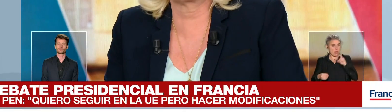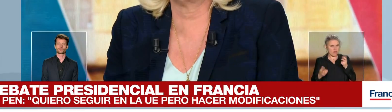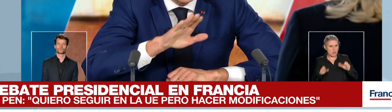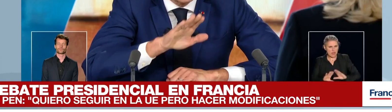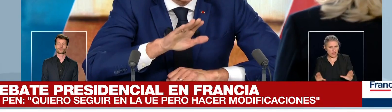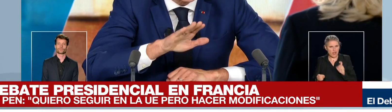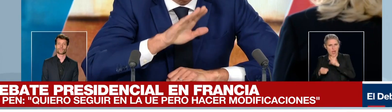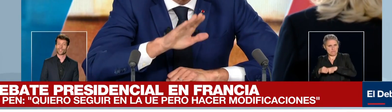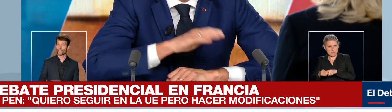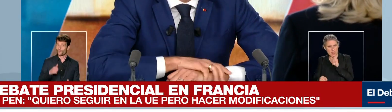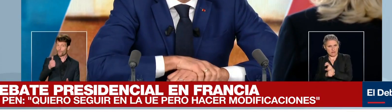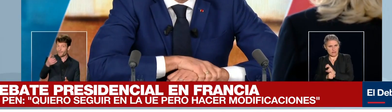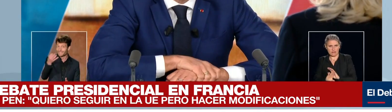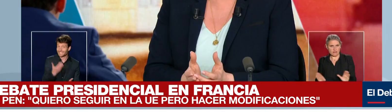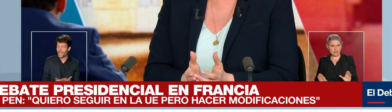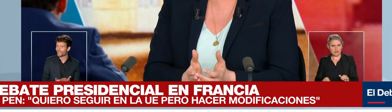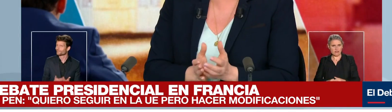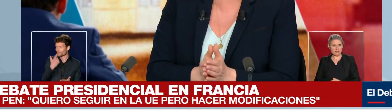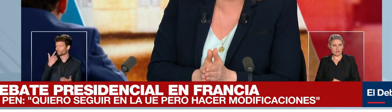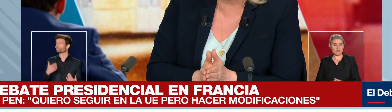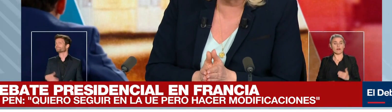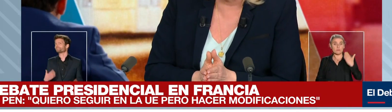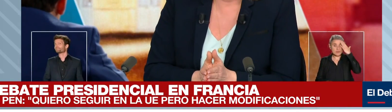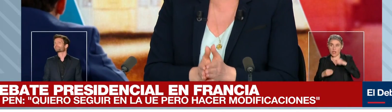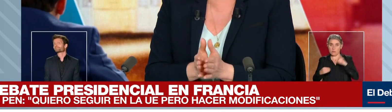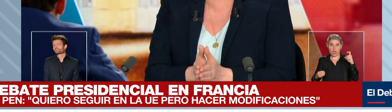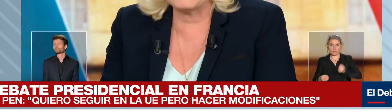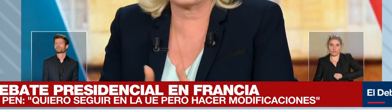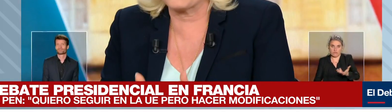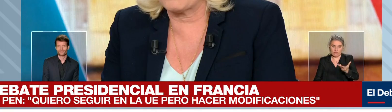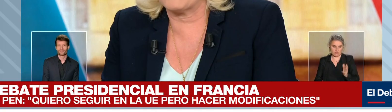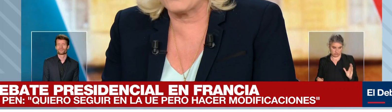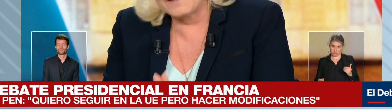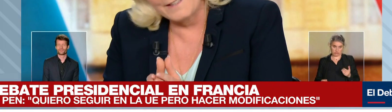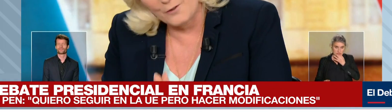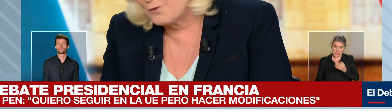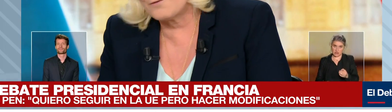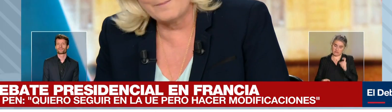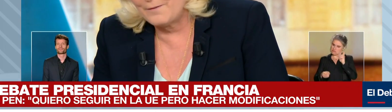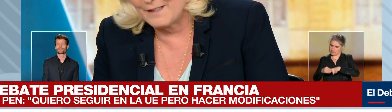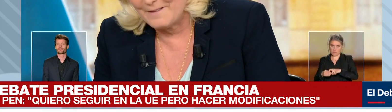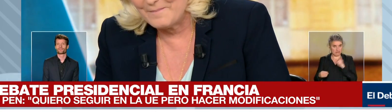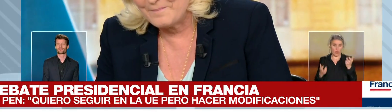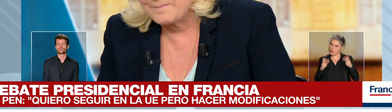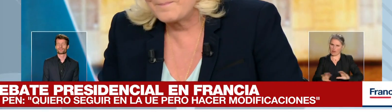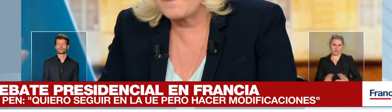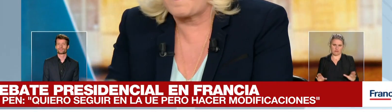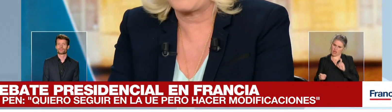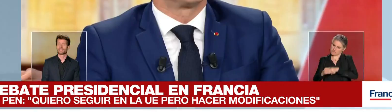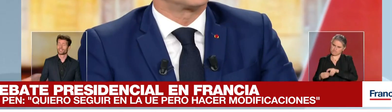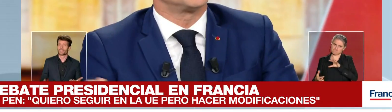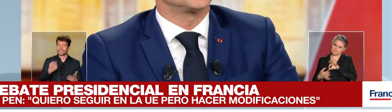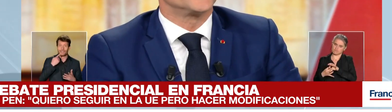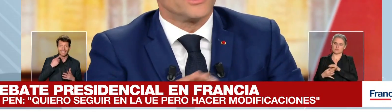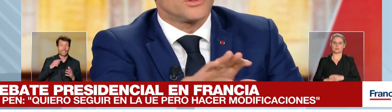conspiracionismo. Yo no quiero Viniendo salir de usted, de me la parece Unión Europea. Seductor. Si yo quisiera salir, lo diría. Si digo que no quiero salir de la